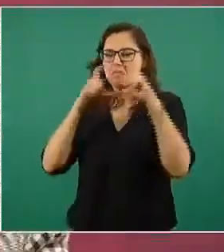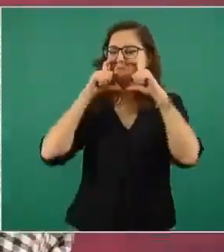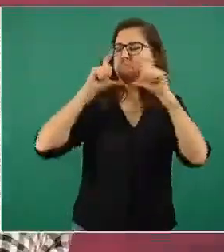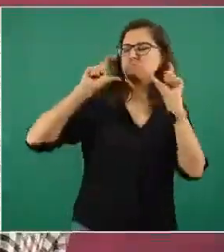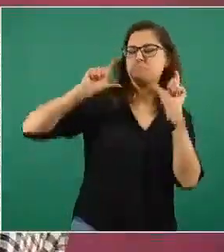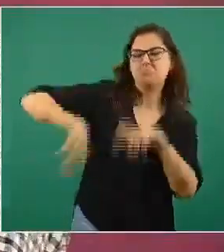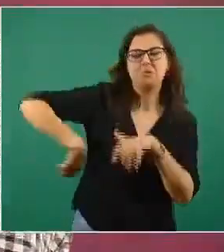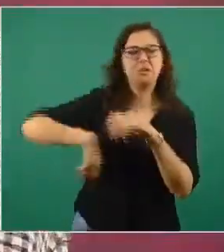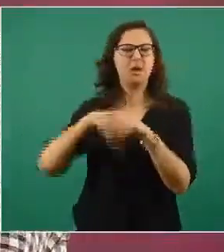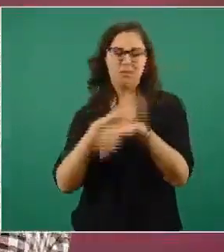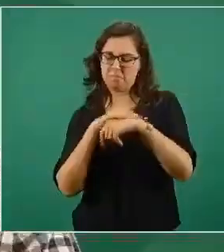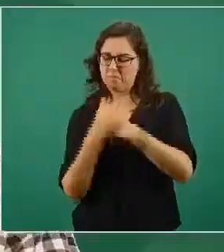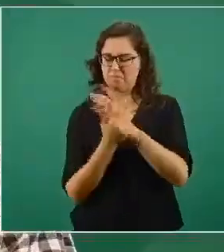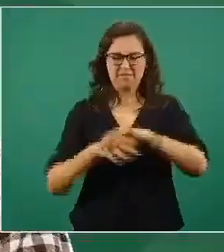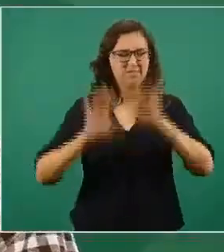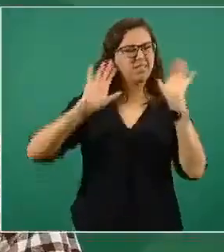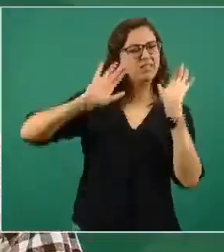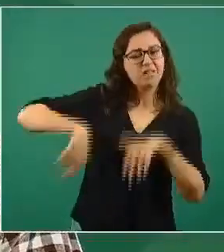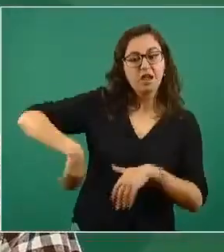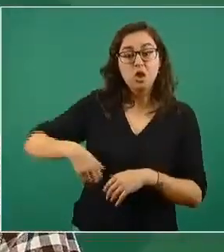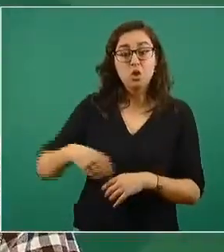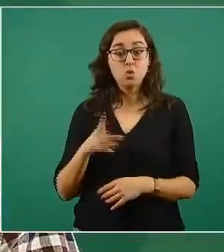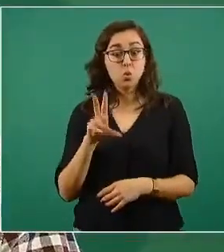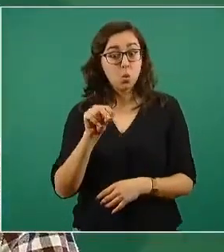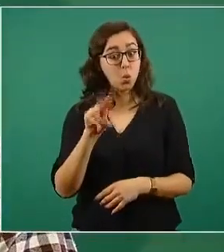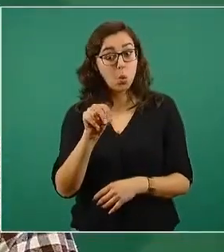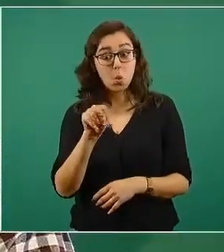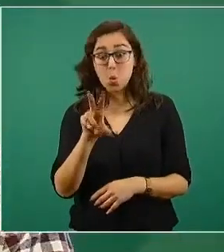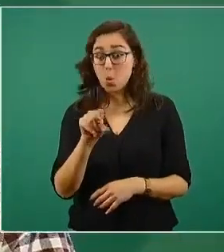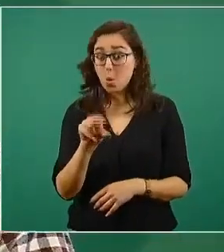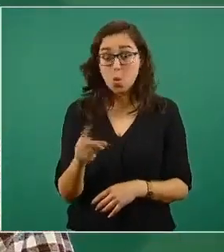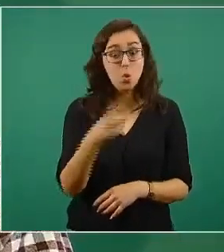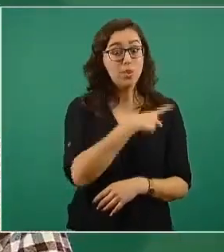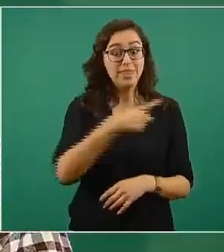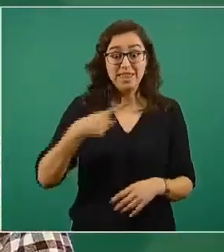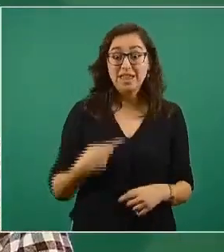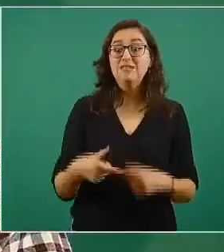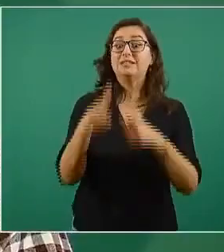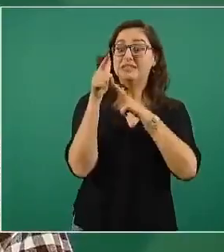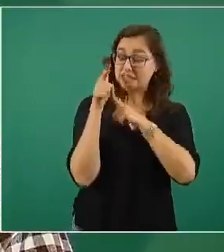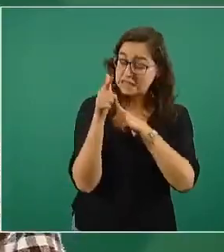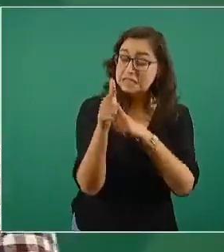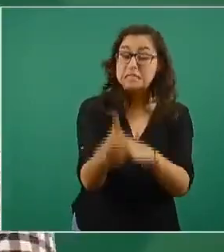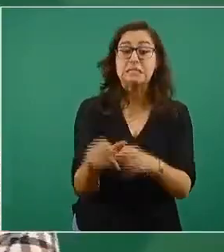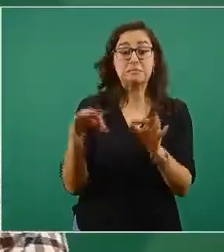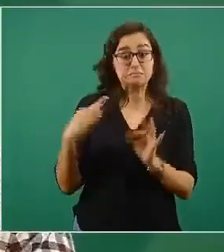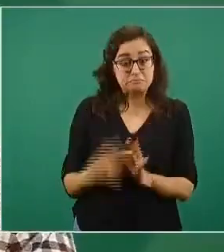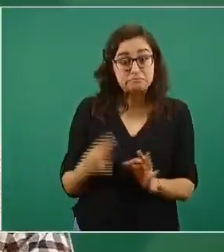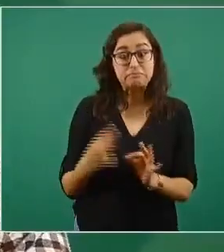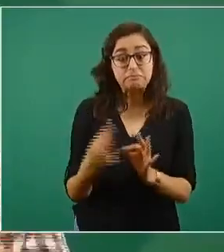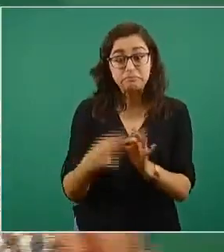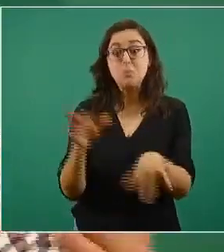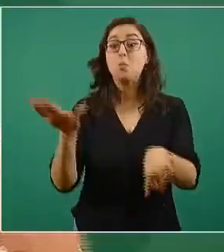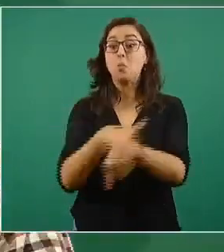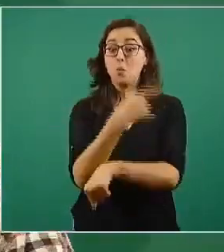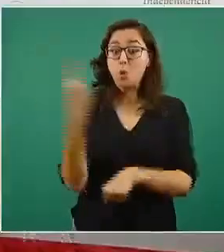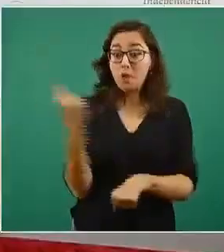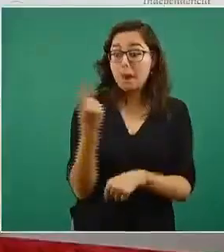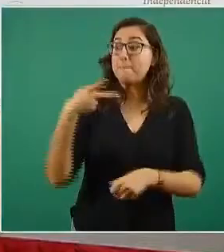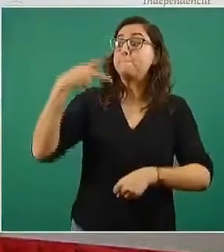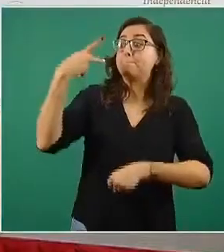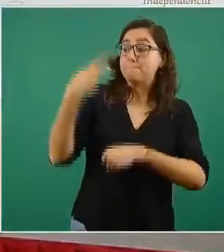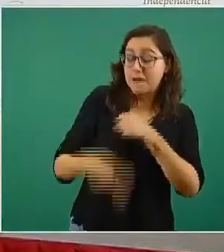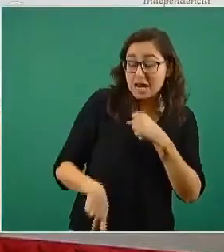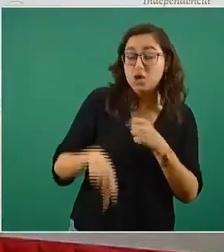cubrebocas, dejar de lavarnos las manos. Hay que seguir con las medidas porque el riesgo de todos modos existe. Cambiar de semáforo de rojo a